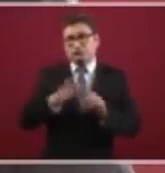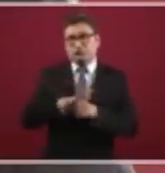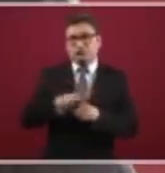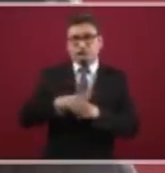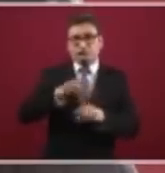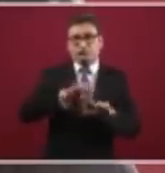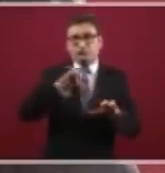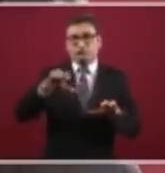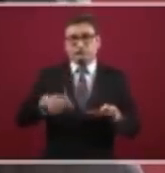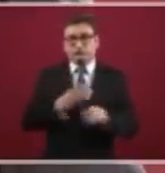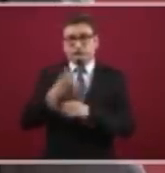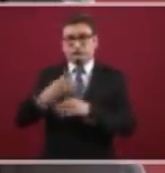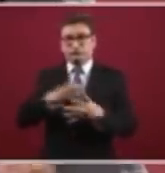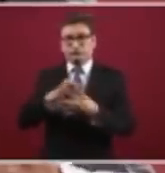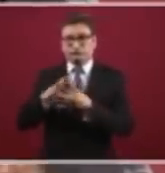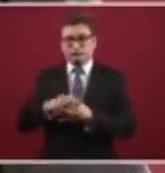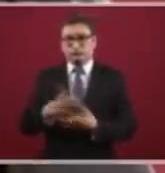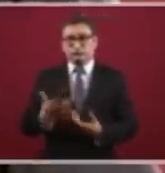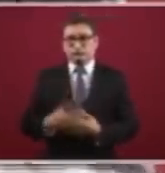fiscalías de los estados